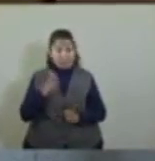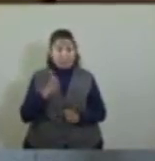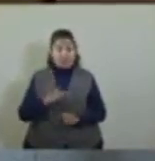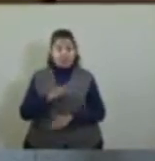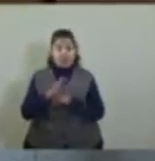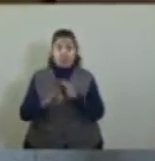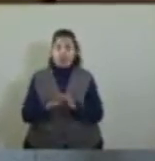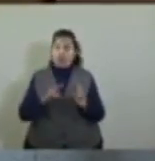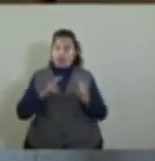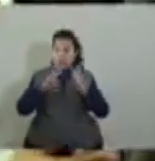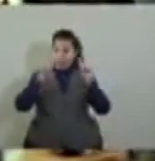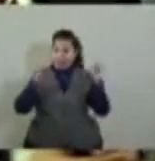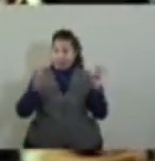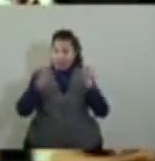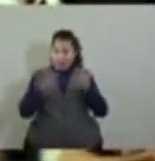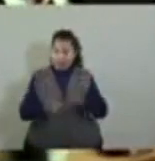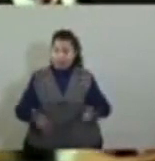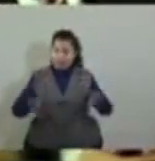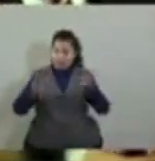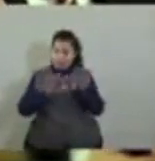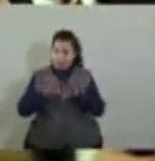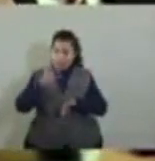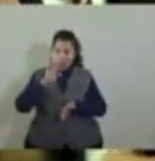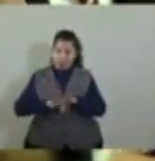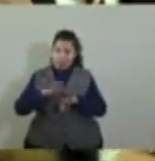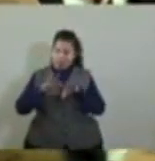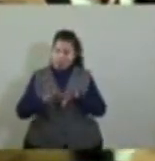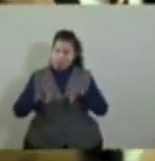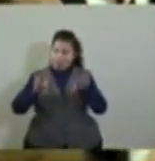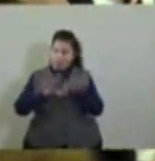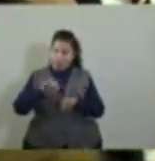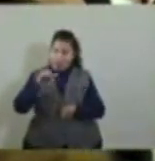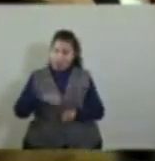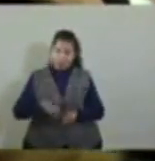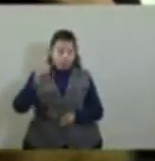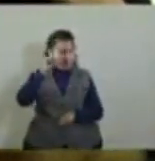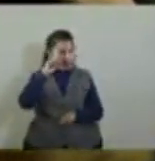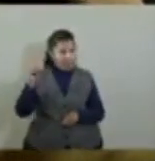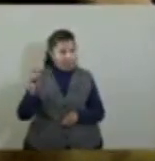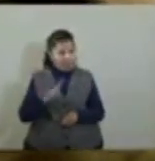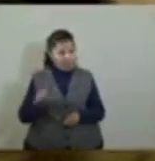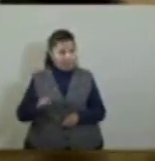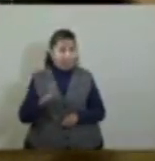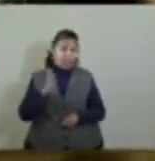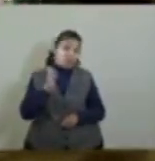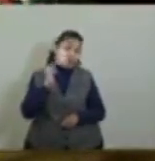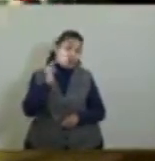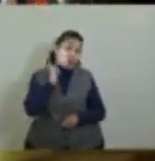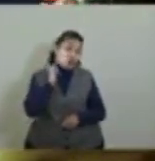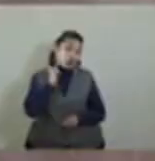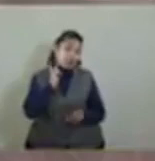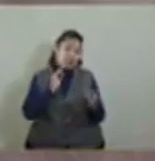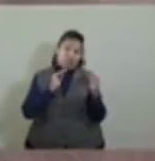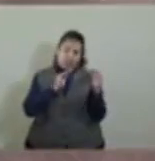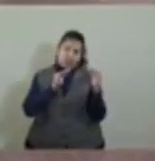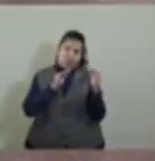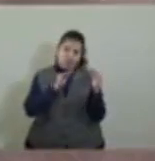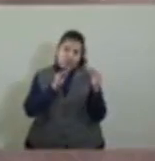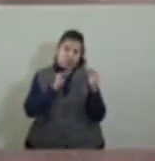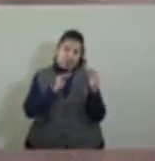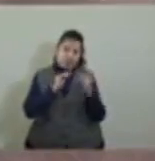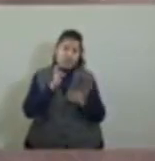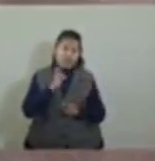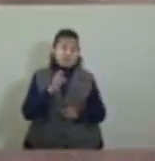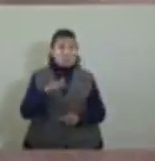temas y esa va a ser la prioridad en Zacatecas. Toda política pública